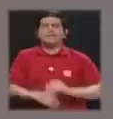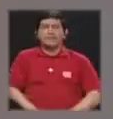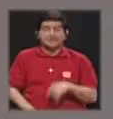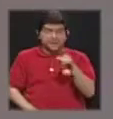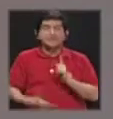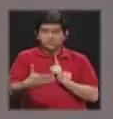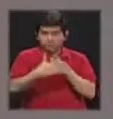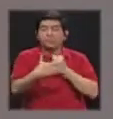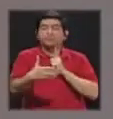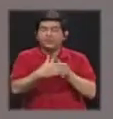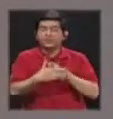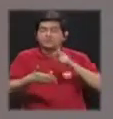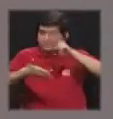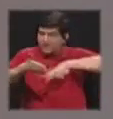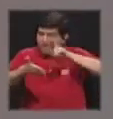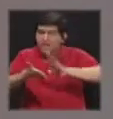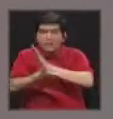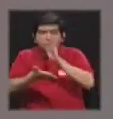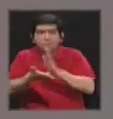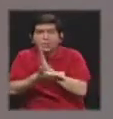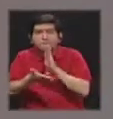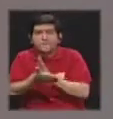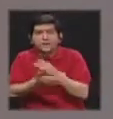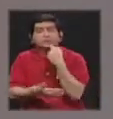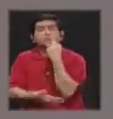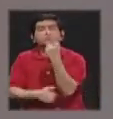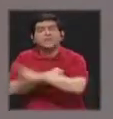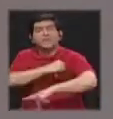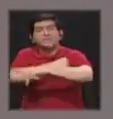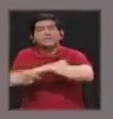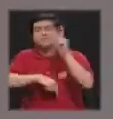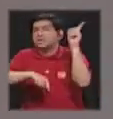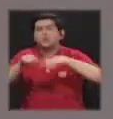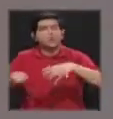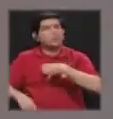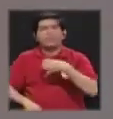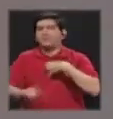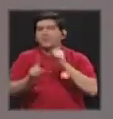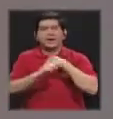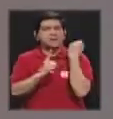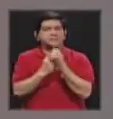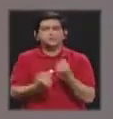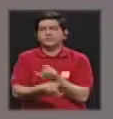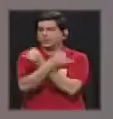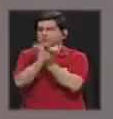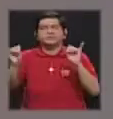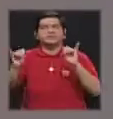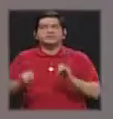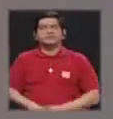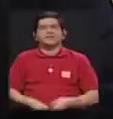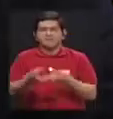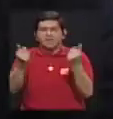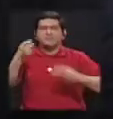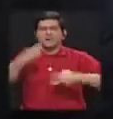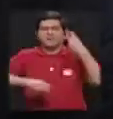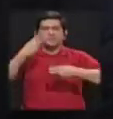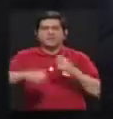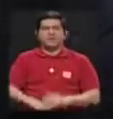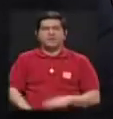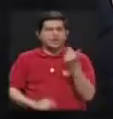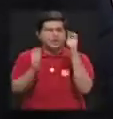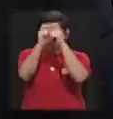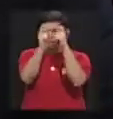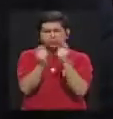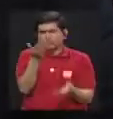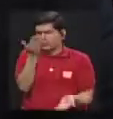es ofensivo leer en un documento que se le diga a un país que no puede apelar a asuntos de soberanía para dirimir conflictos. Y además hay otros detalles,